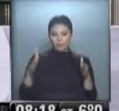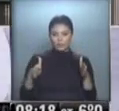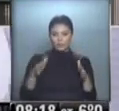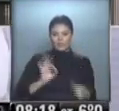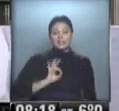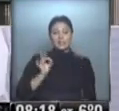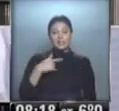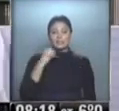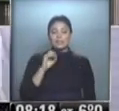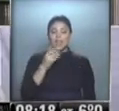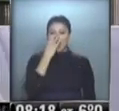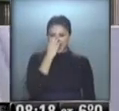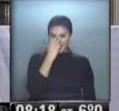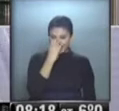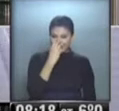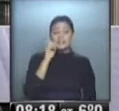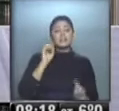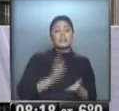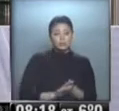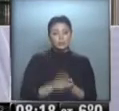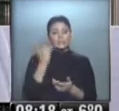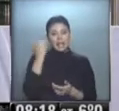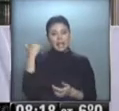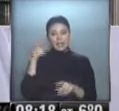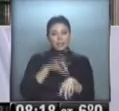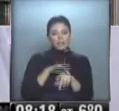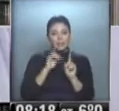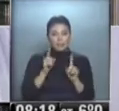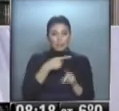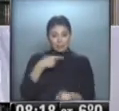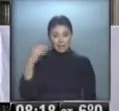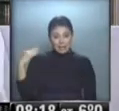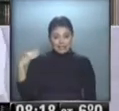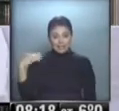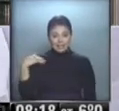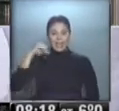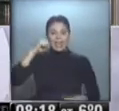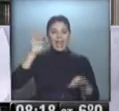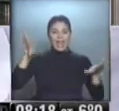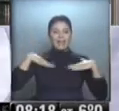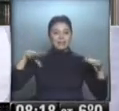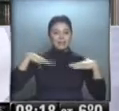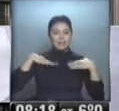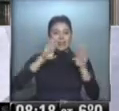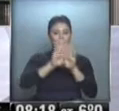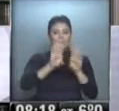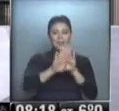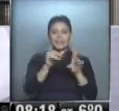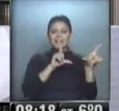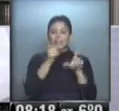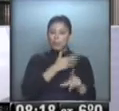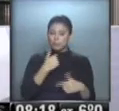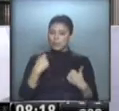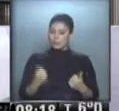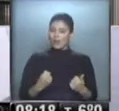del año que son las alergias y a propósito hemos visto al doctor sergio que la semana pasada haciendo gimnasia en la puerta del canal con